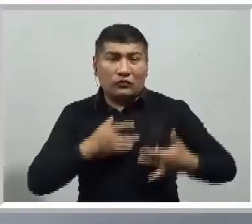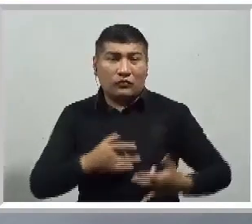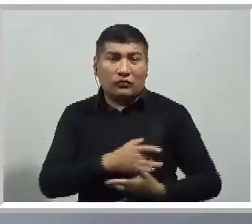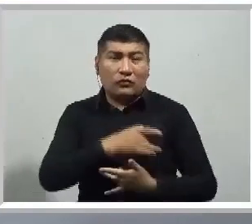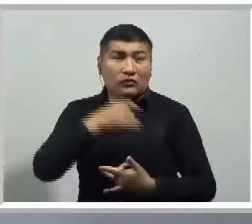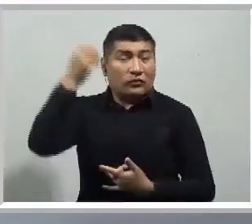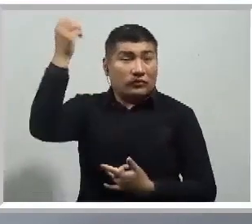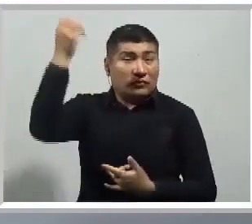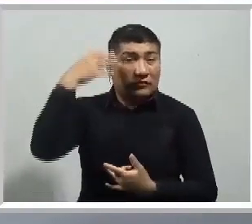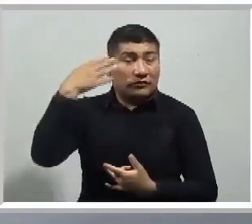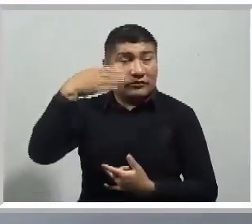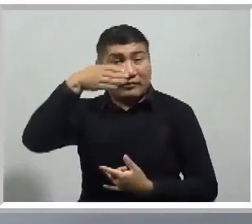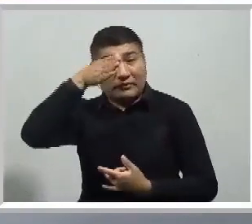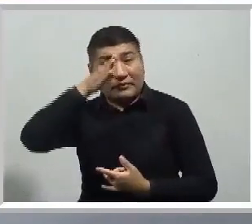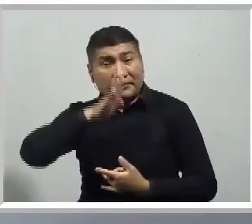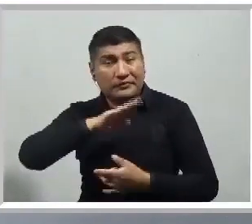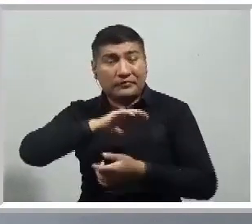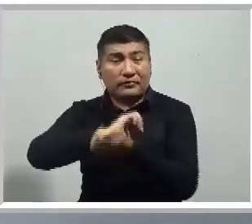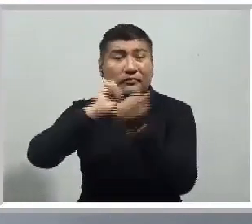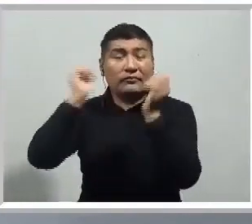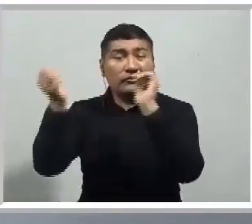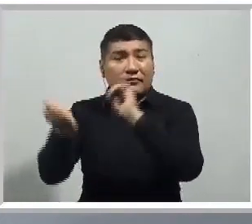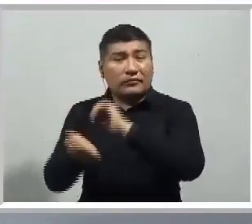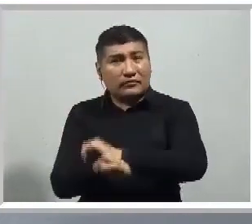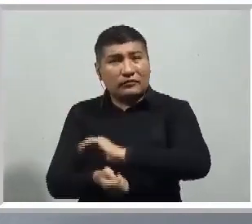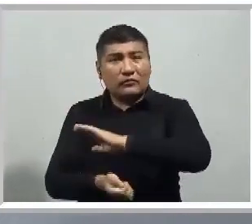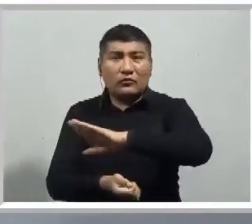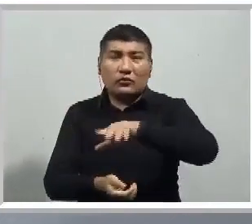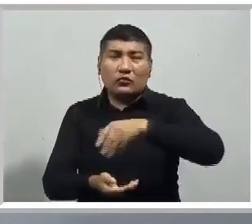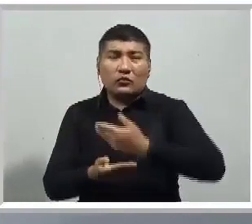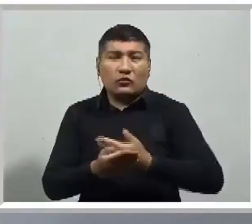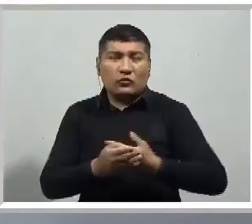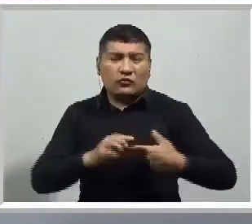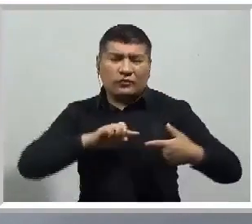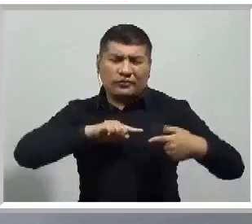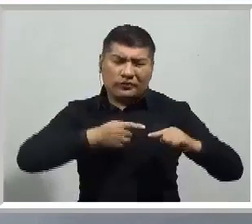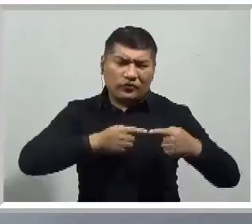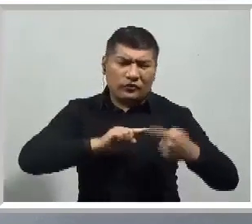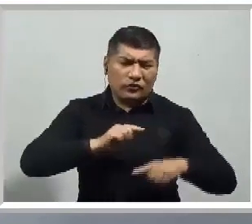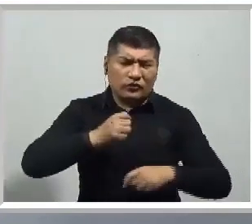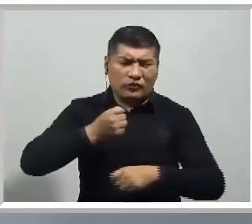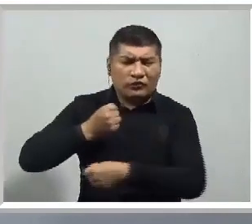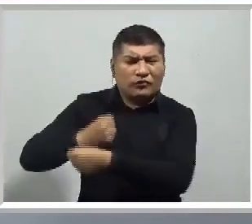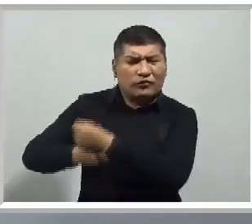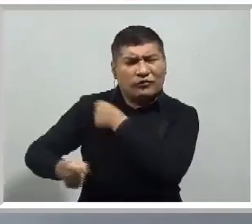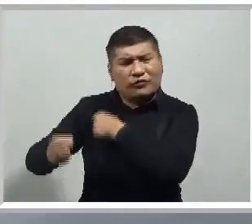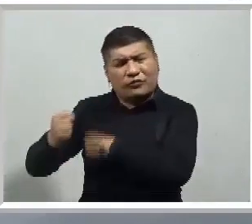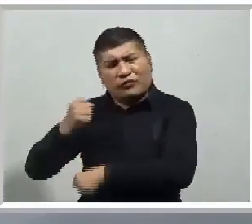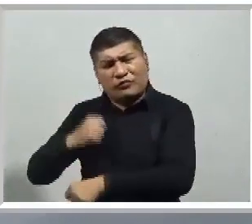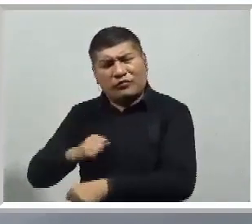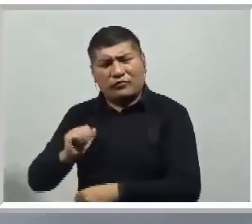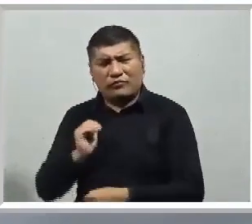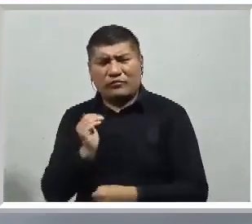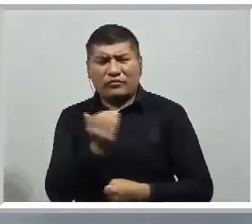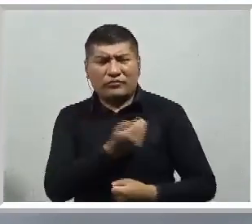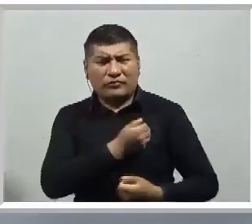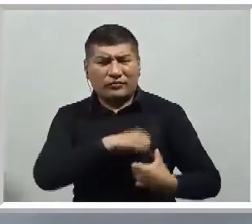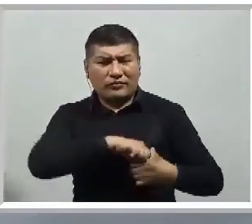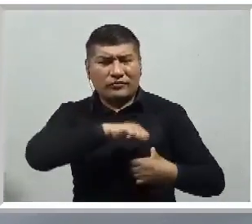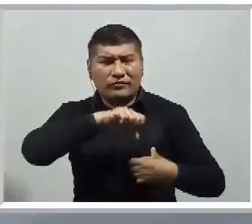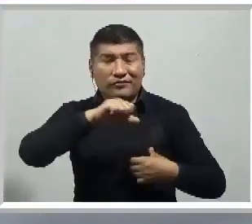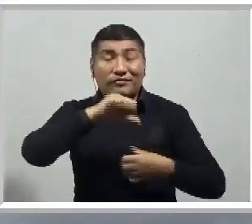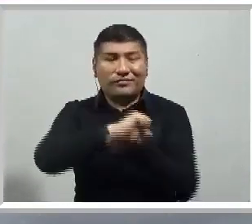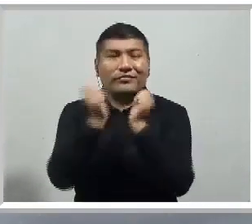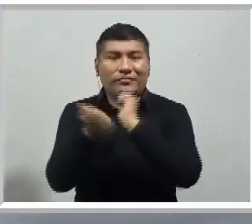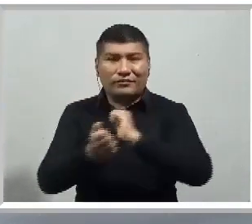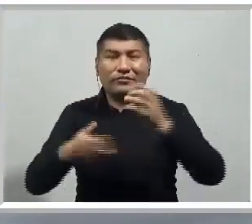gracia de Dios transforme todo dolor y sufrimiento de nuestra alma en